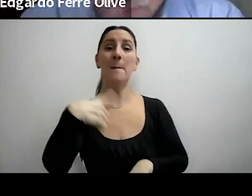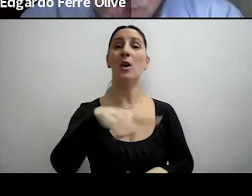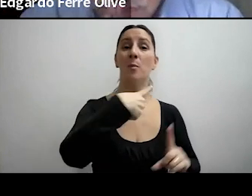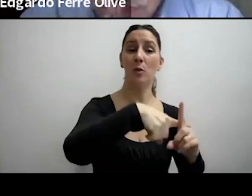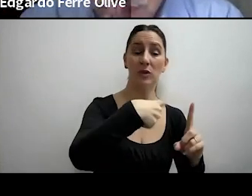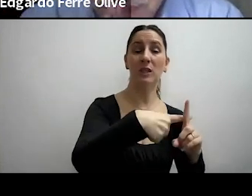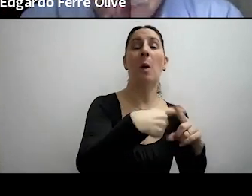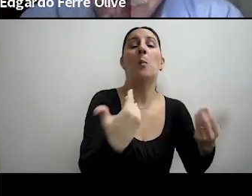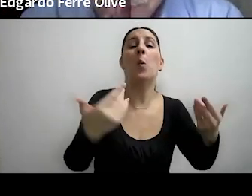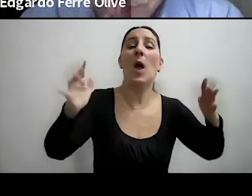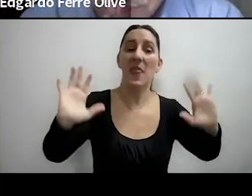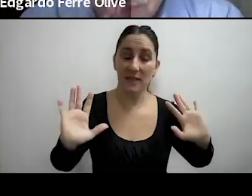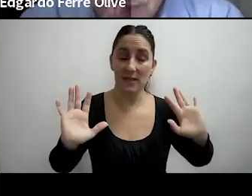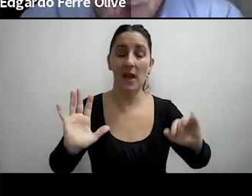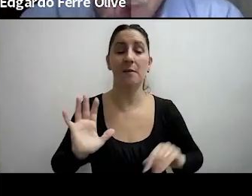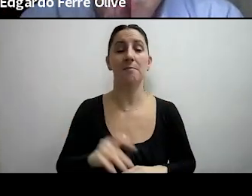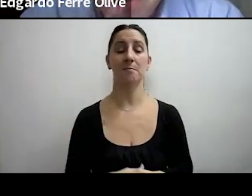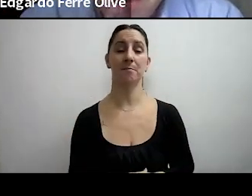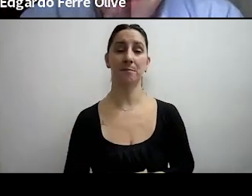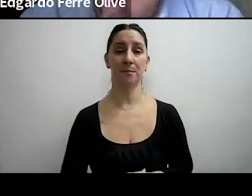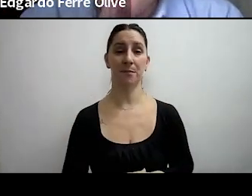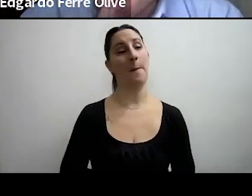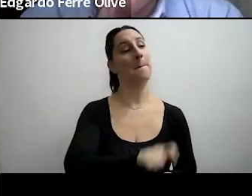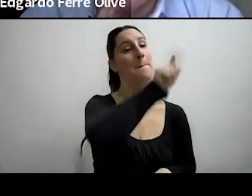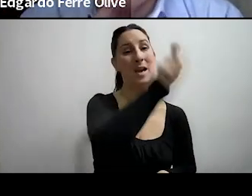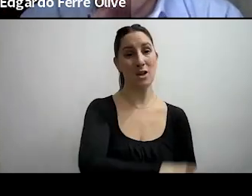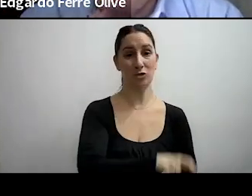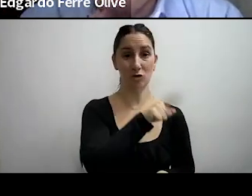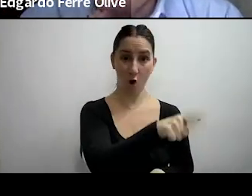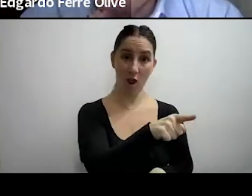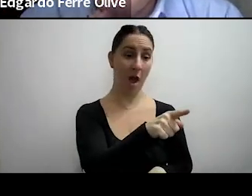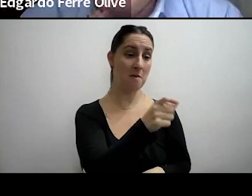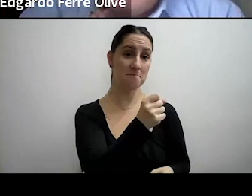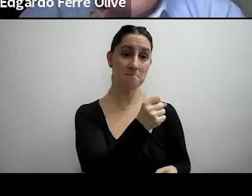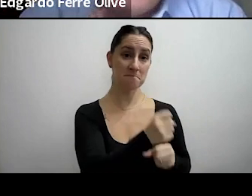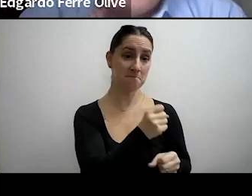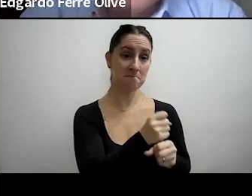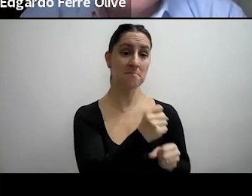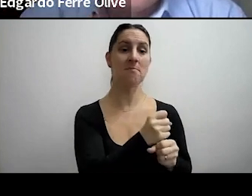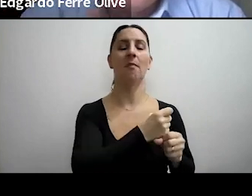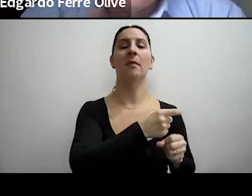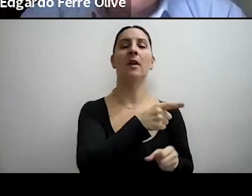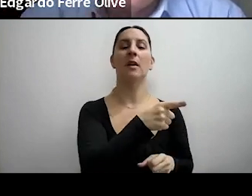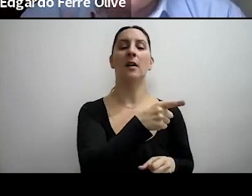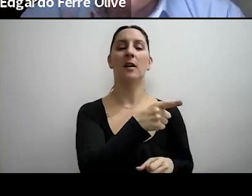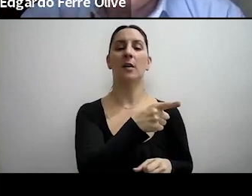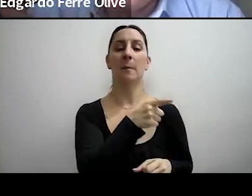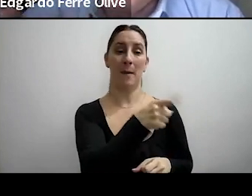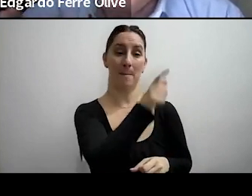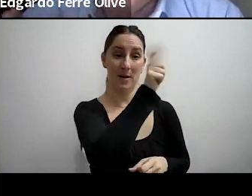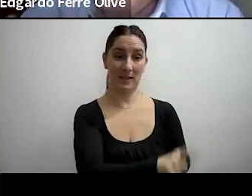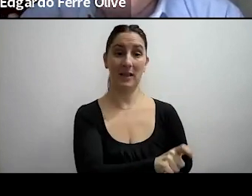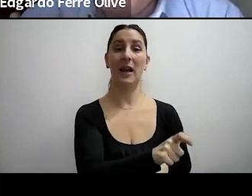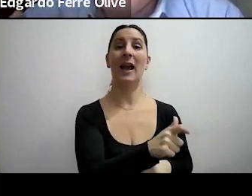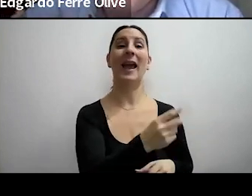sujeto que produzca energía renovable. Entonces, ¿qué pasa? Para esos sujetos que producen